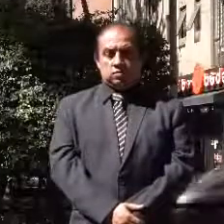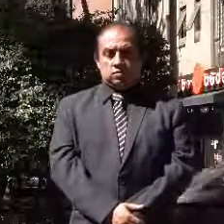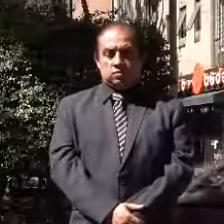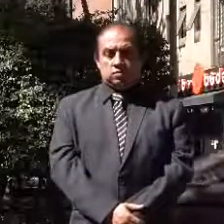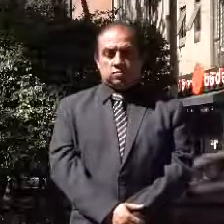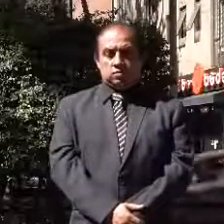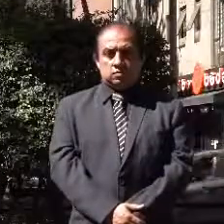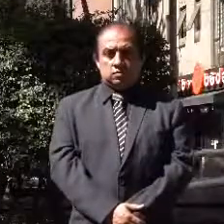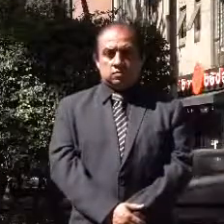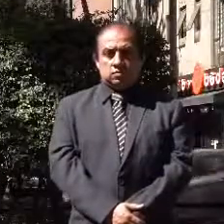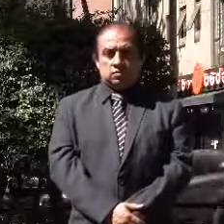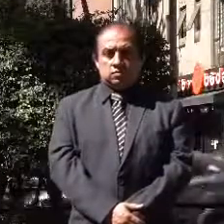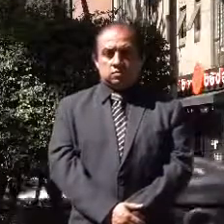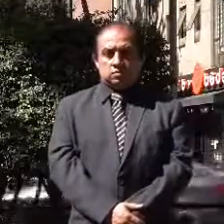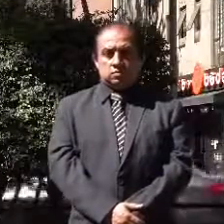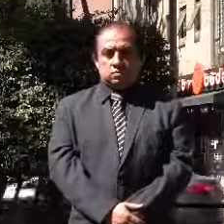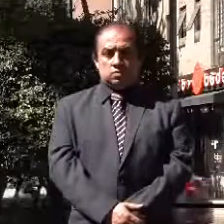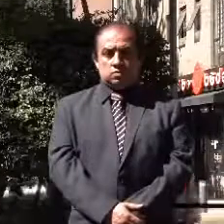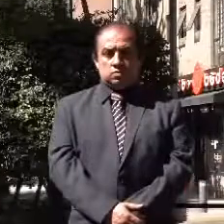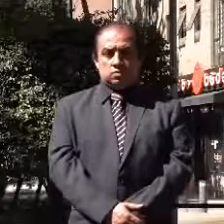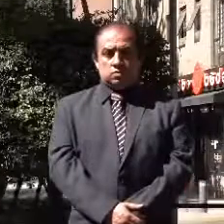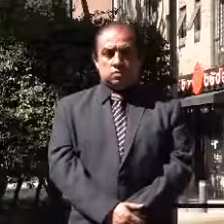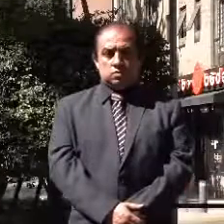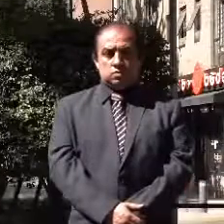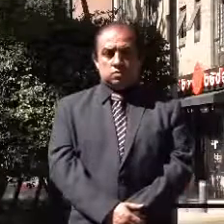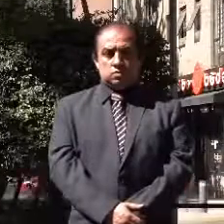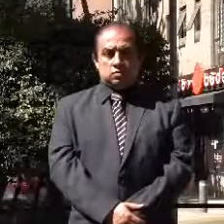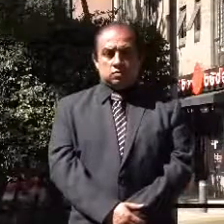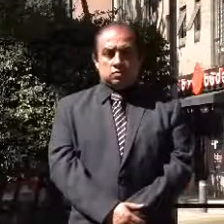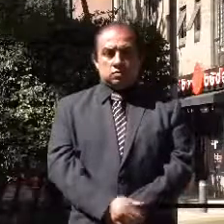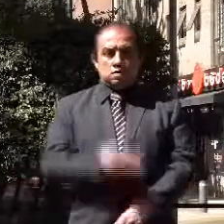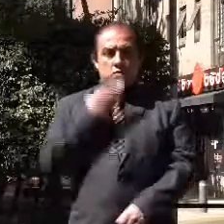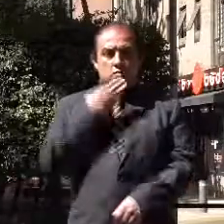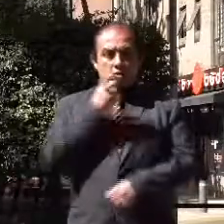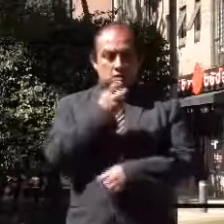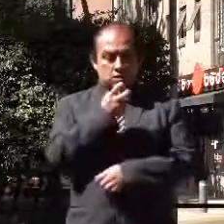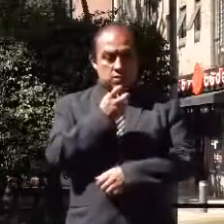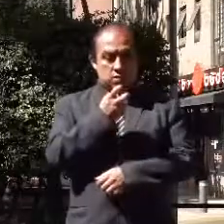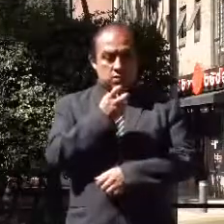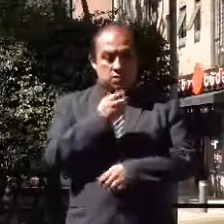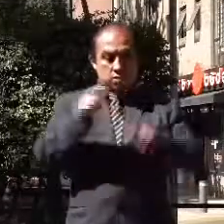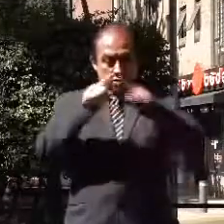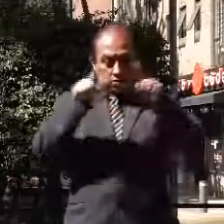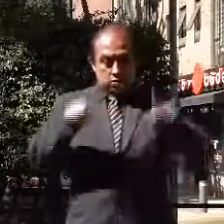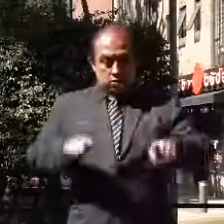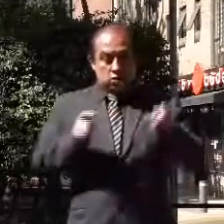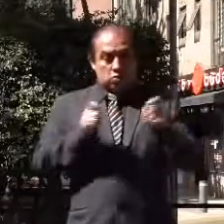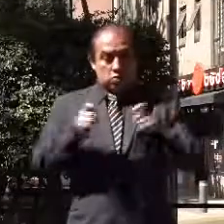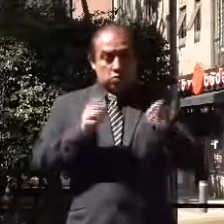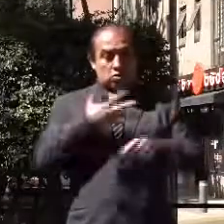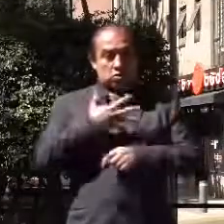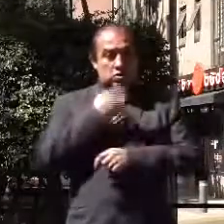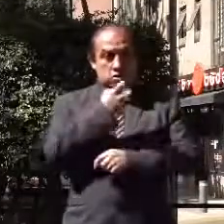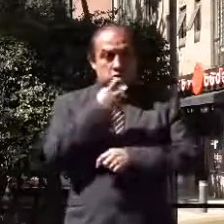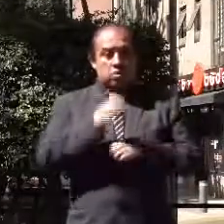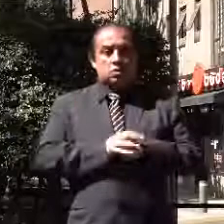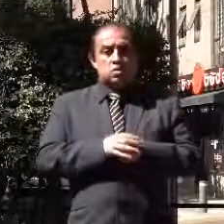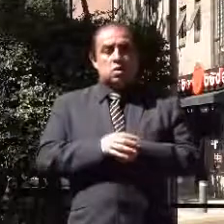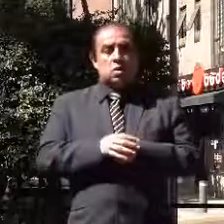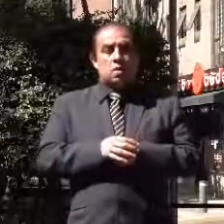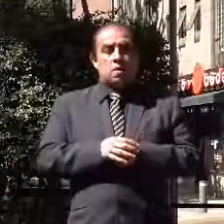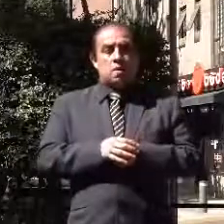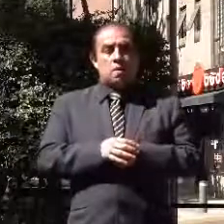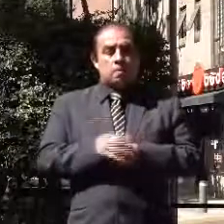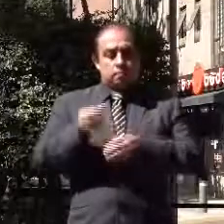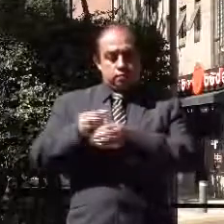que hacer tanto localizar. Exactamente. Muy bien. Para este gabinete de control tenemos aquí en este poste